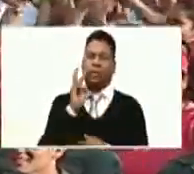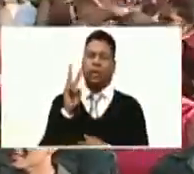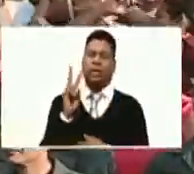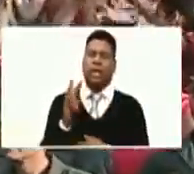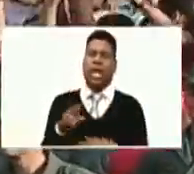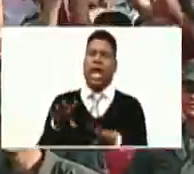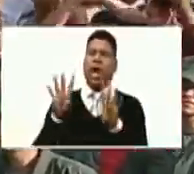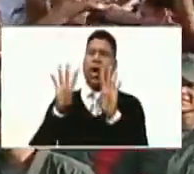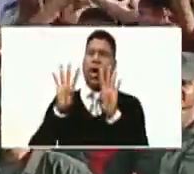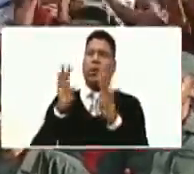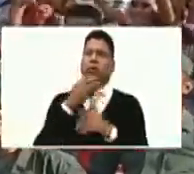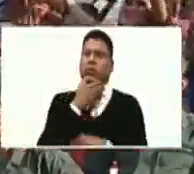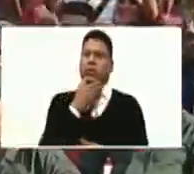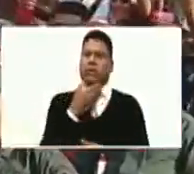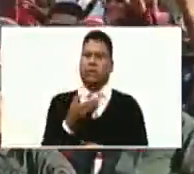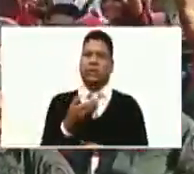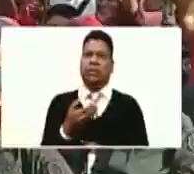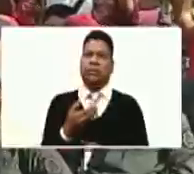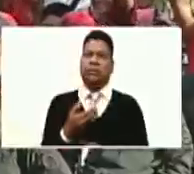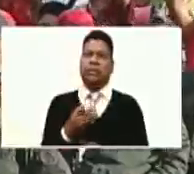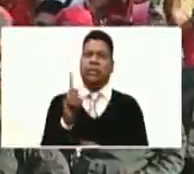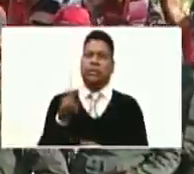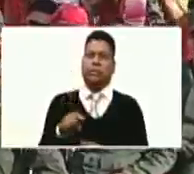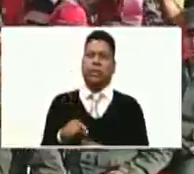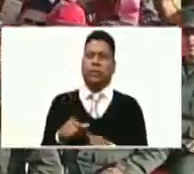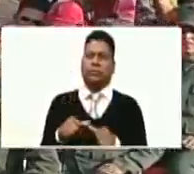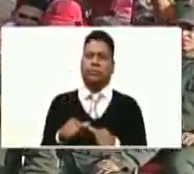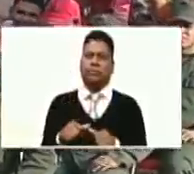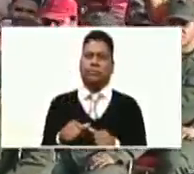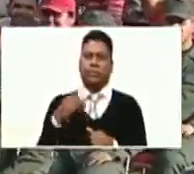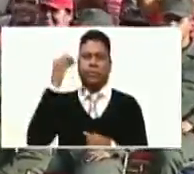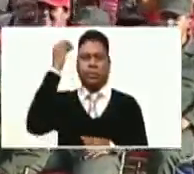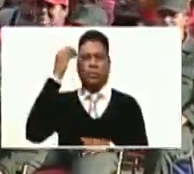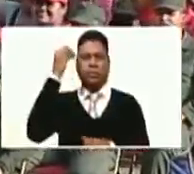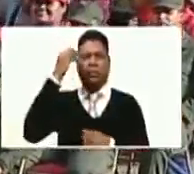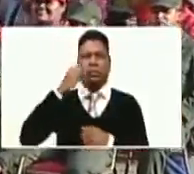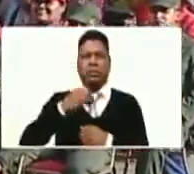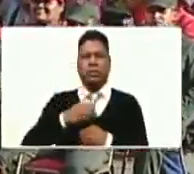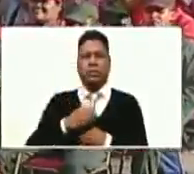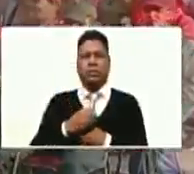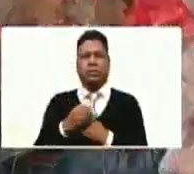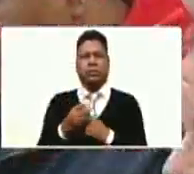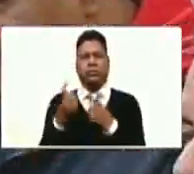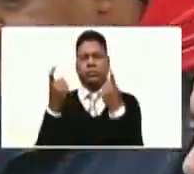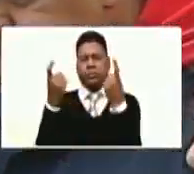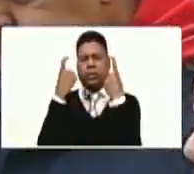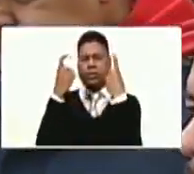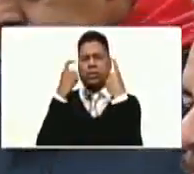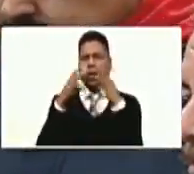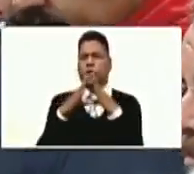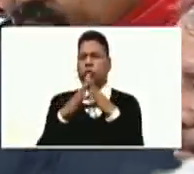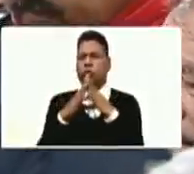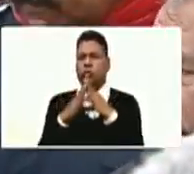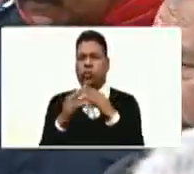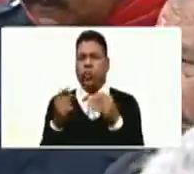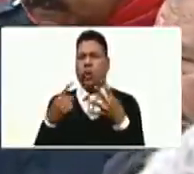diciembre quedó sembrado también en nosotros esas orientaciones que nos da nuestro comandante, que con